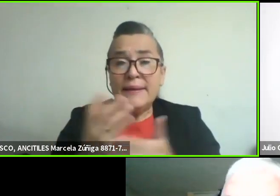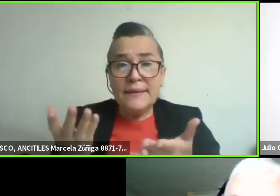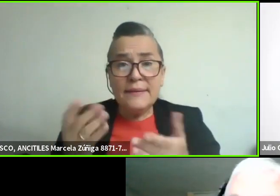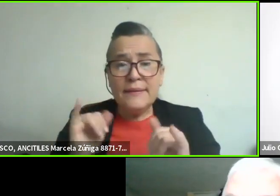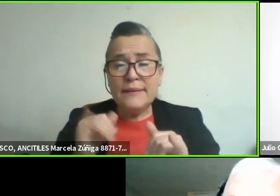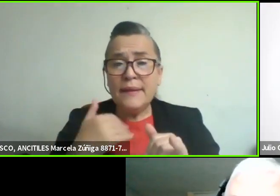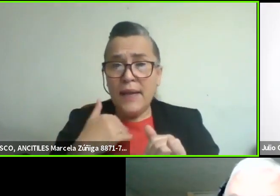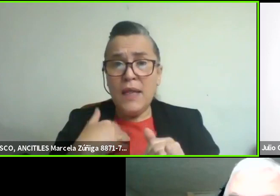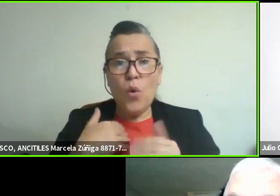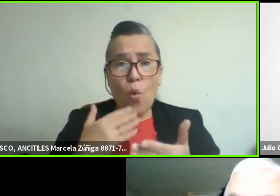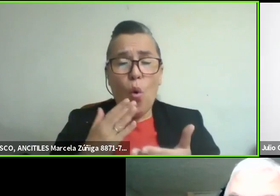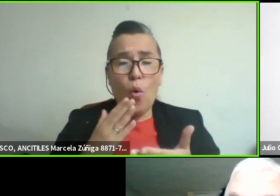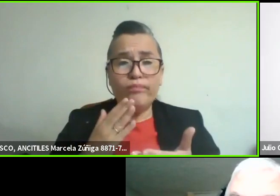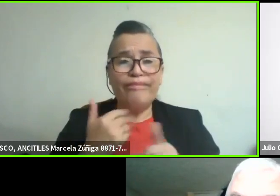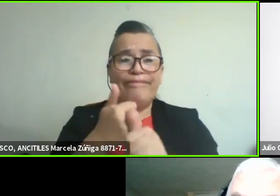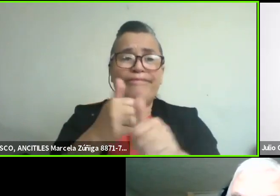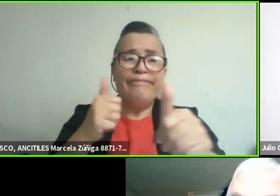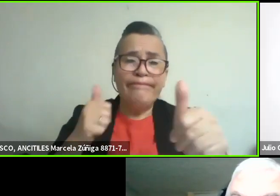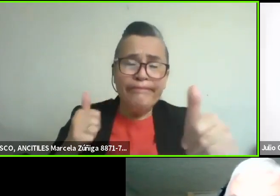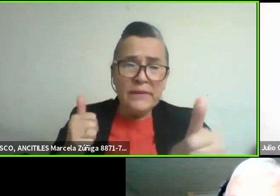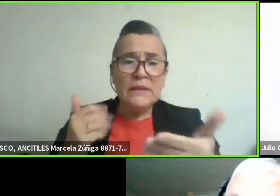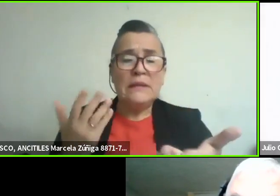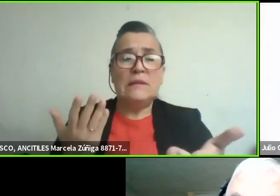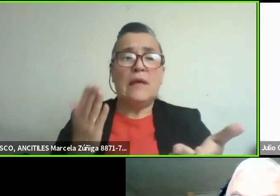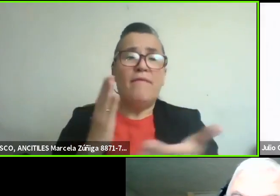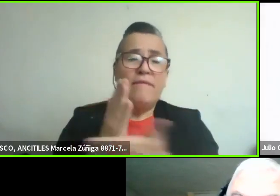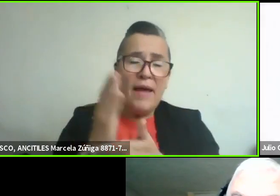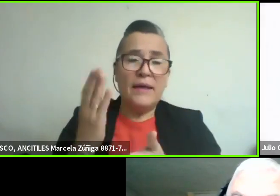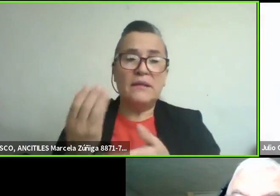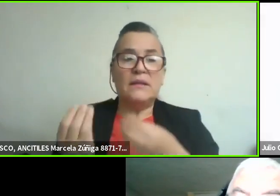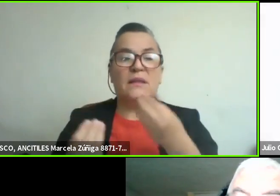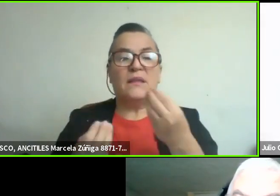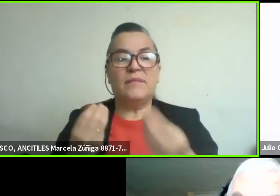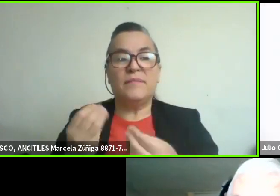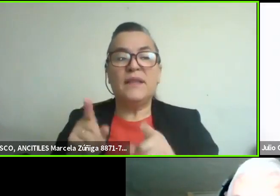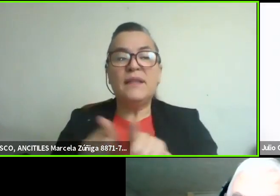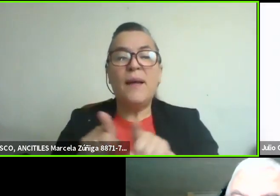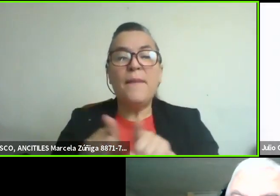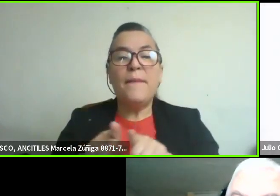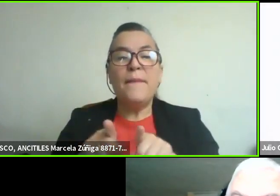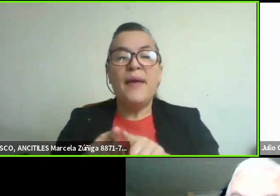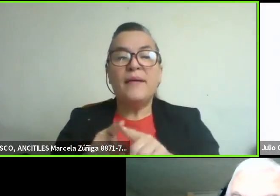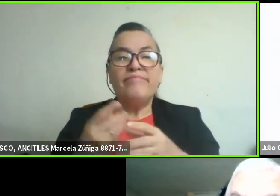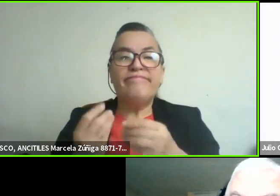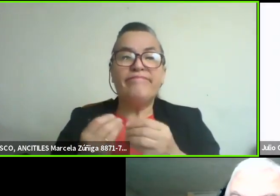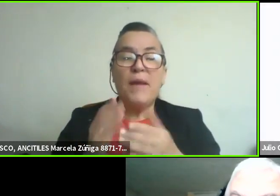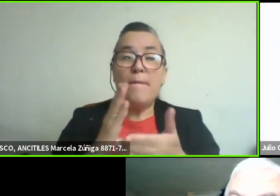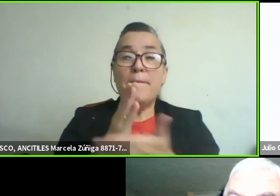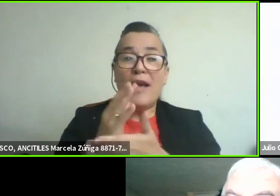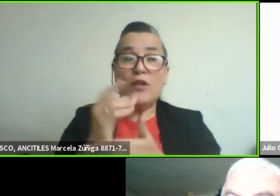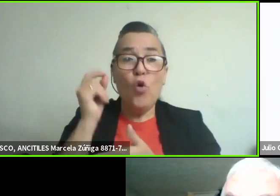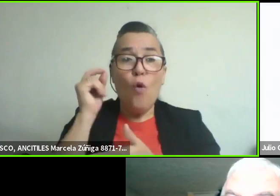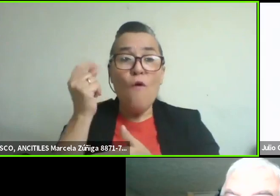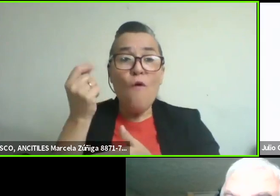han tenido su efecto con retrasos etcétera y además yo creo que el impacto fiscal que ha tenido esta crisis y el debilitamiento del